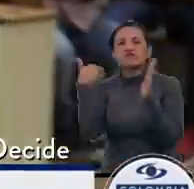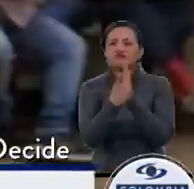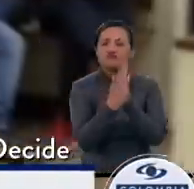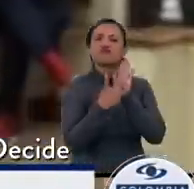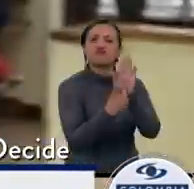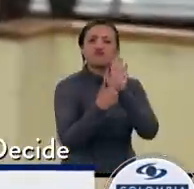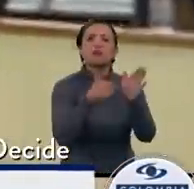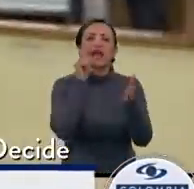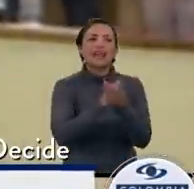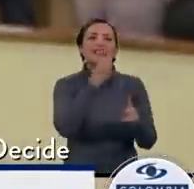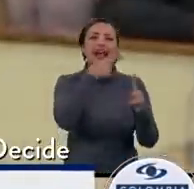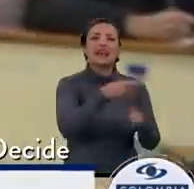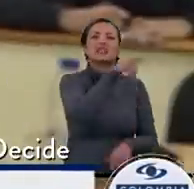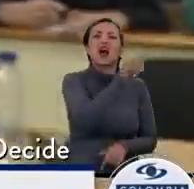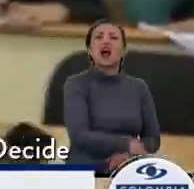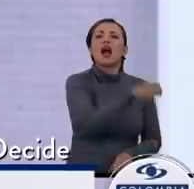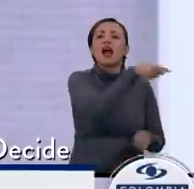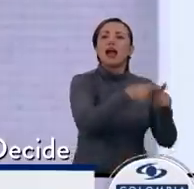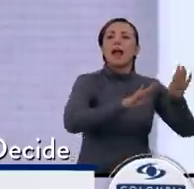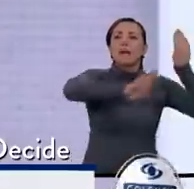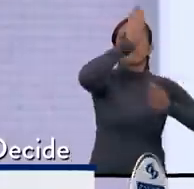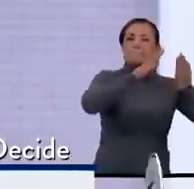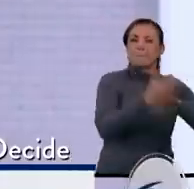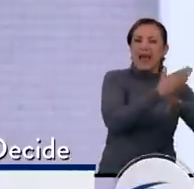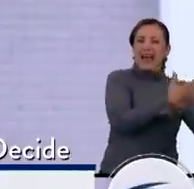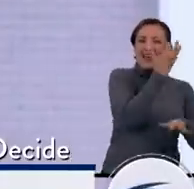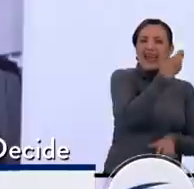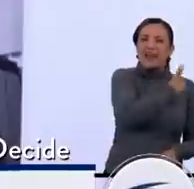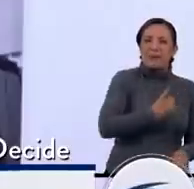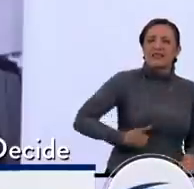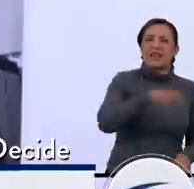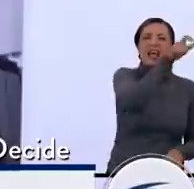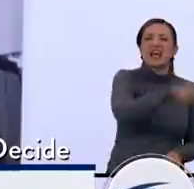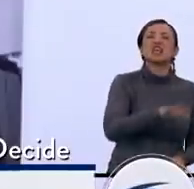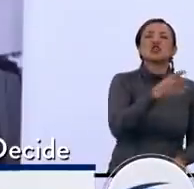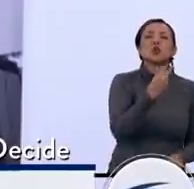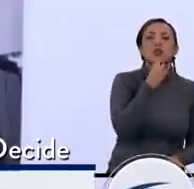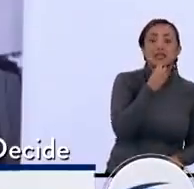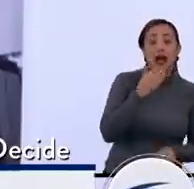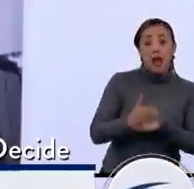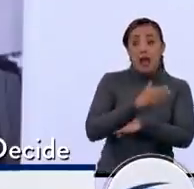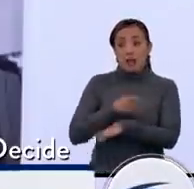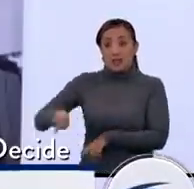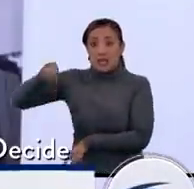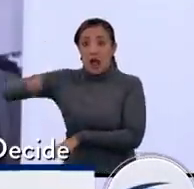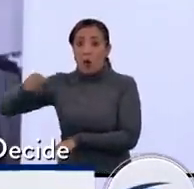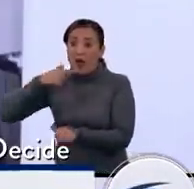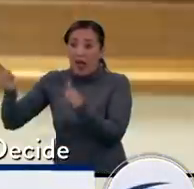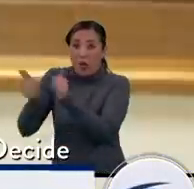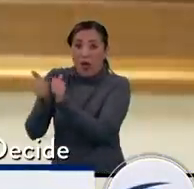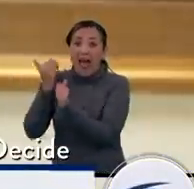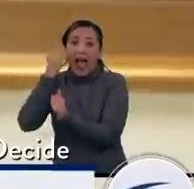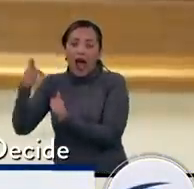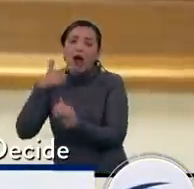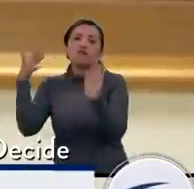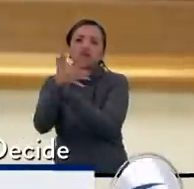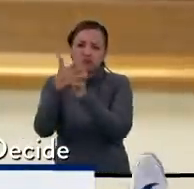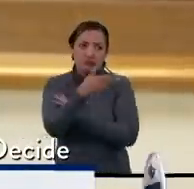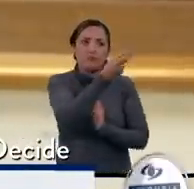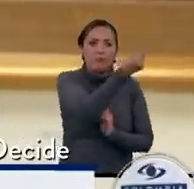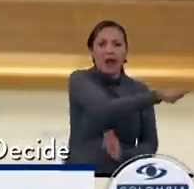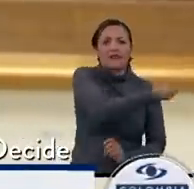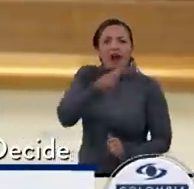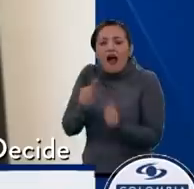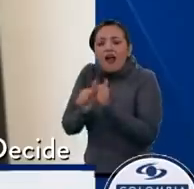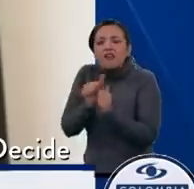vincularían al hoy precandidato a la presidencia Alejandro Char. Según su versión, revelada por su abogado, el exalcalde de Barranquilla le habría entregado dinero en efectivo para el financiamiento